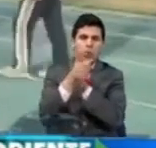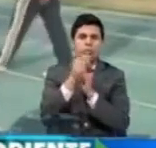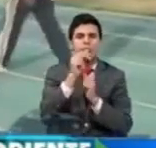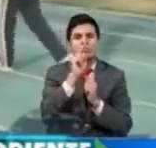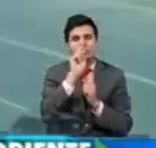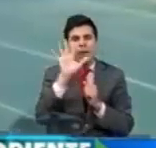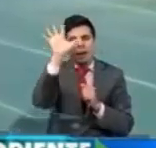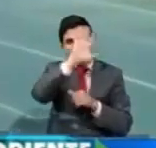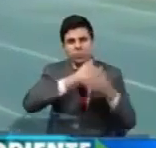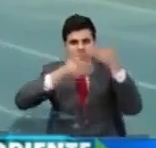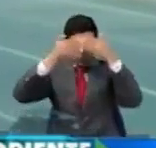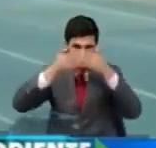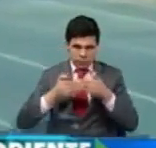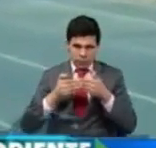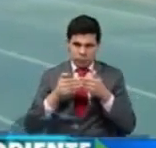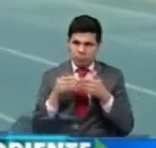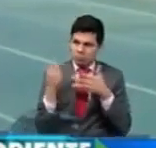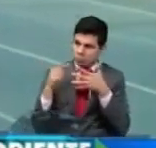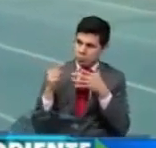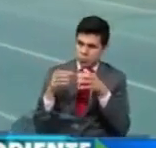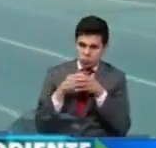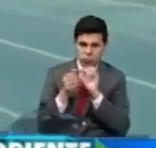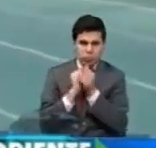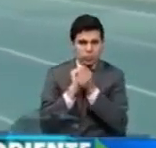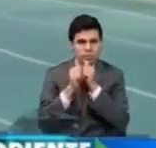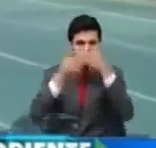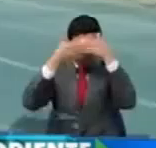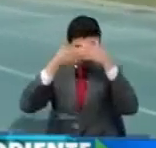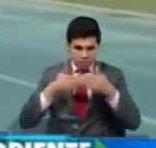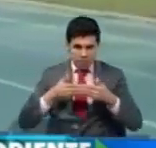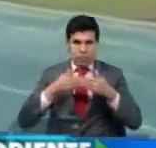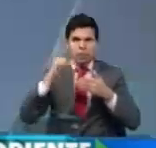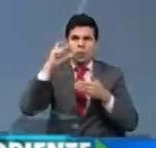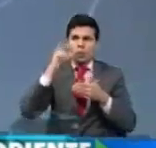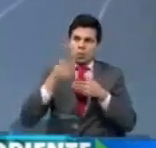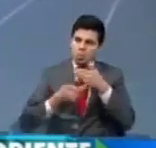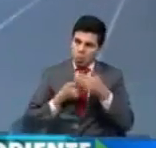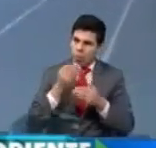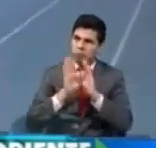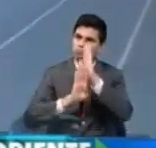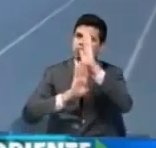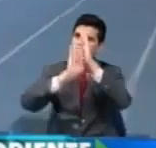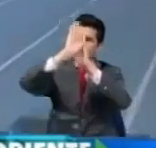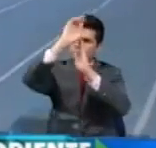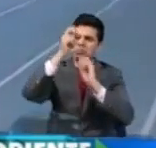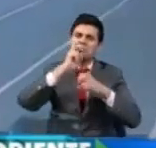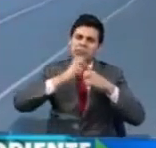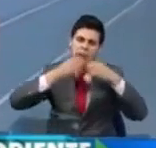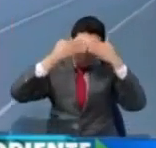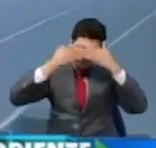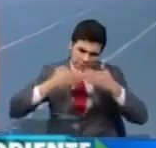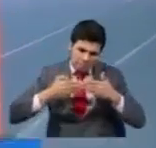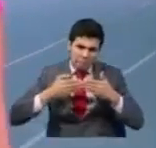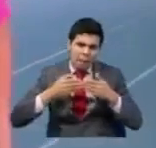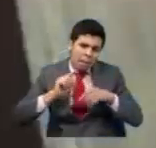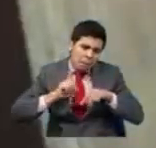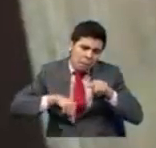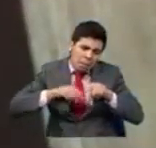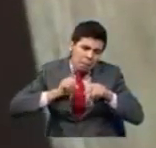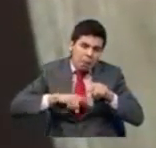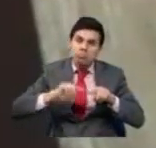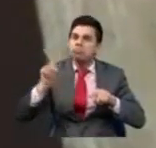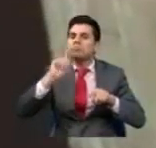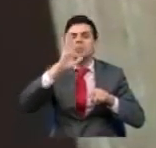paranacionales de esta forma el deporte paralímpico rojinegro continúa demostrando que a pesar de las limitaciones estos atletas